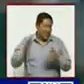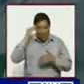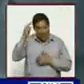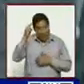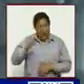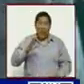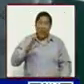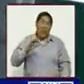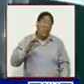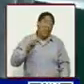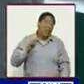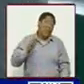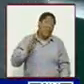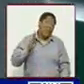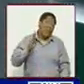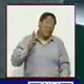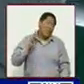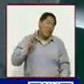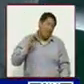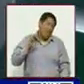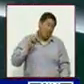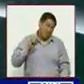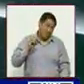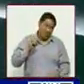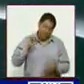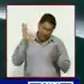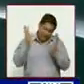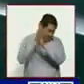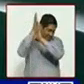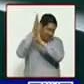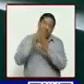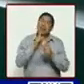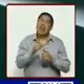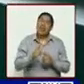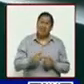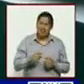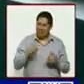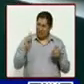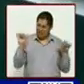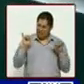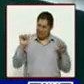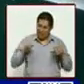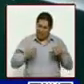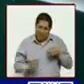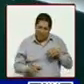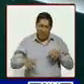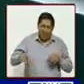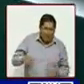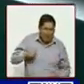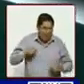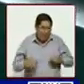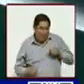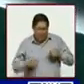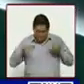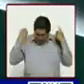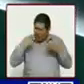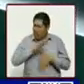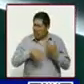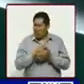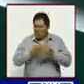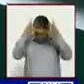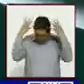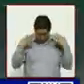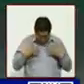Hola Fabri. Buenas. Chócale. ¿Qué tal? ¿Cómo estás? ¿Bien? Bien. Oye, ¿pareces caporal? Sí. Todos son caporales aquí,